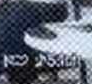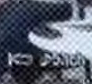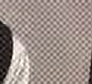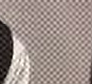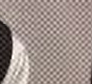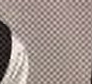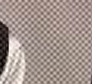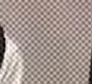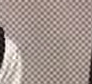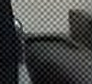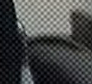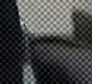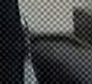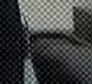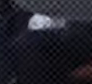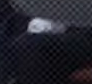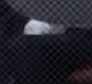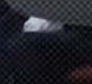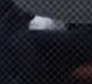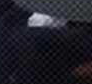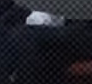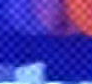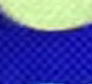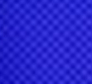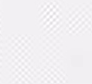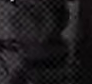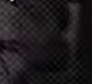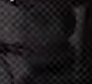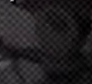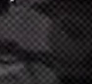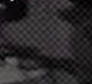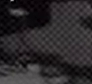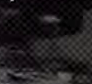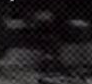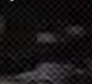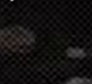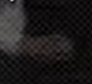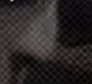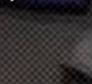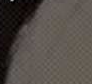Sigue la transmisión de nuestro videochat con abogados profesionales a través de